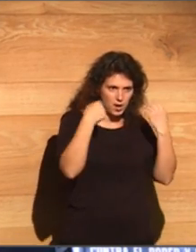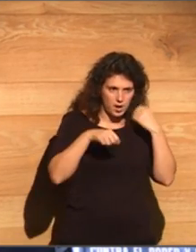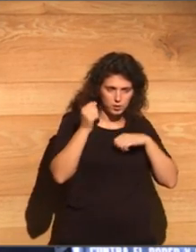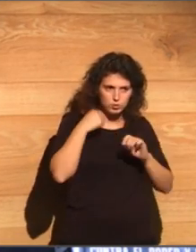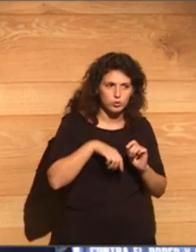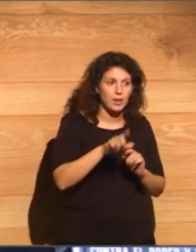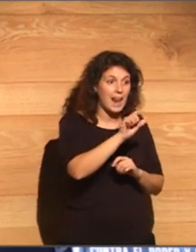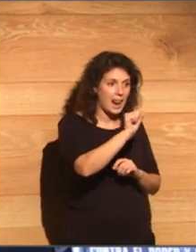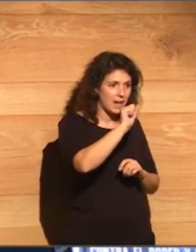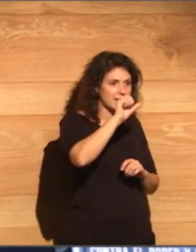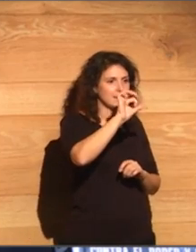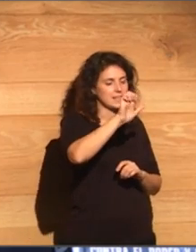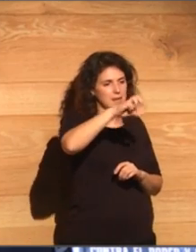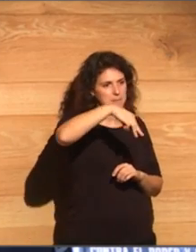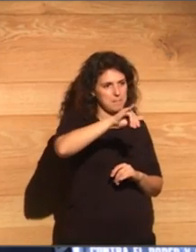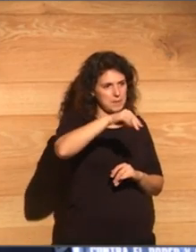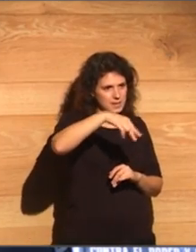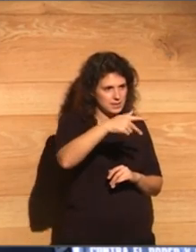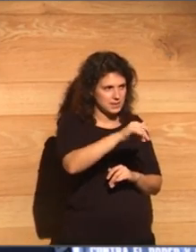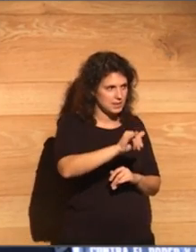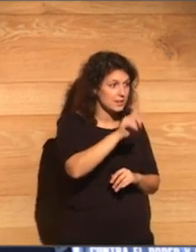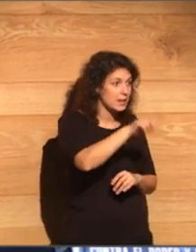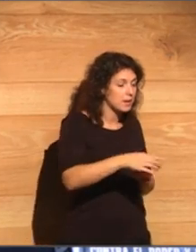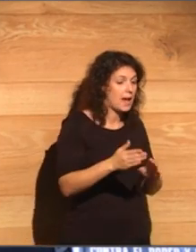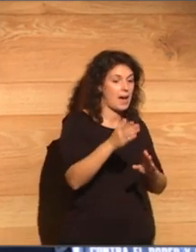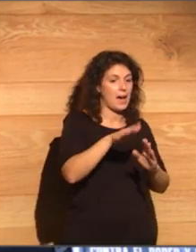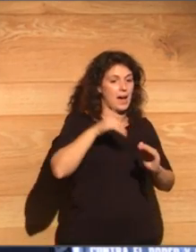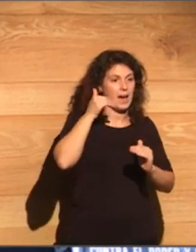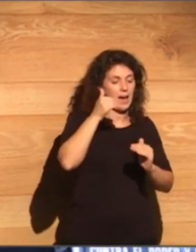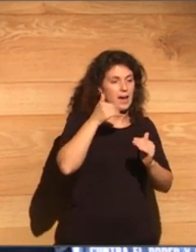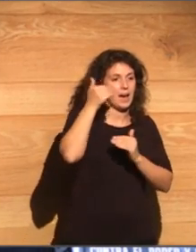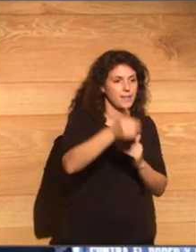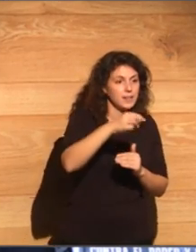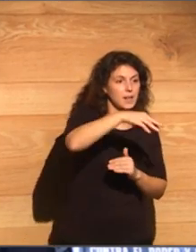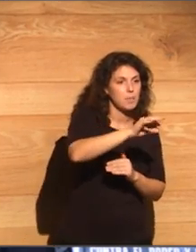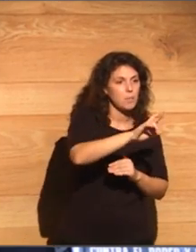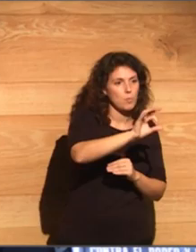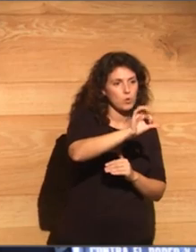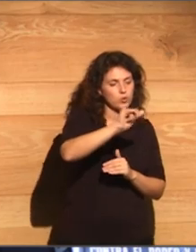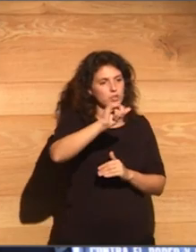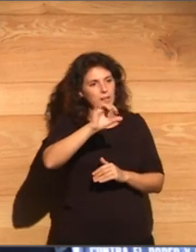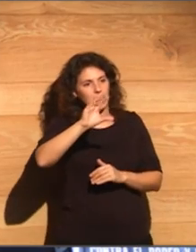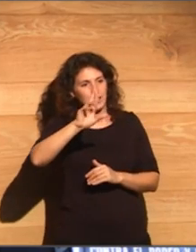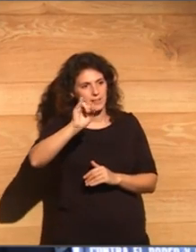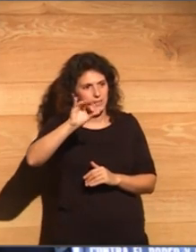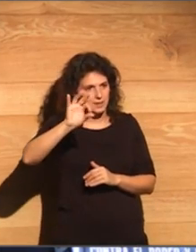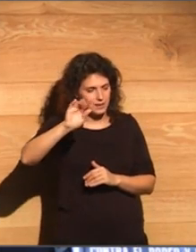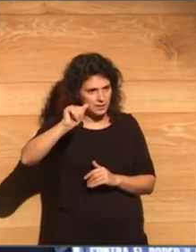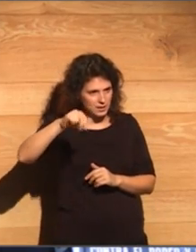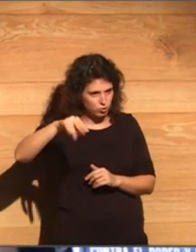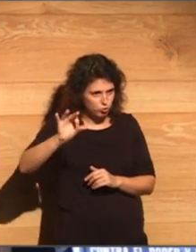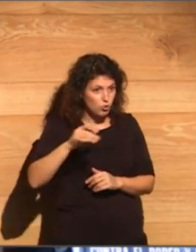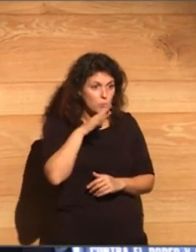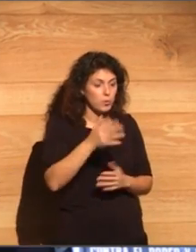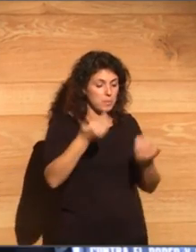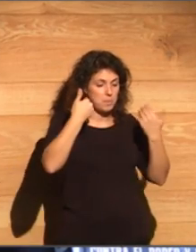Pero de alguna manera se adelanta con Moros y Cristianos porque es un papel algo más actoral, ¿no? No